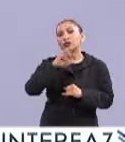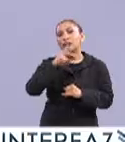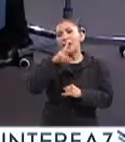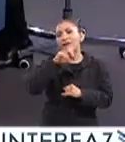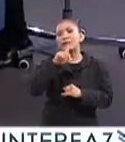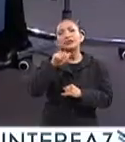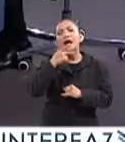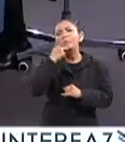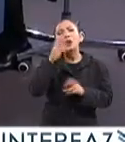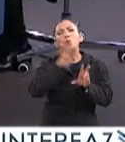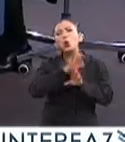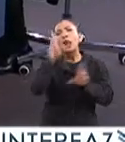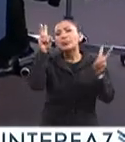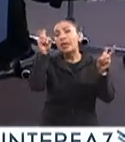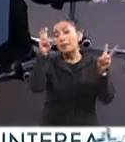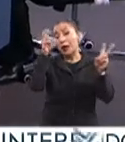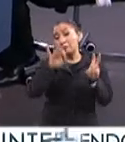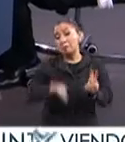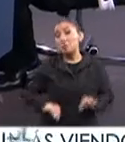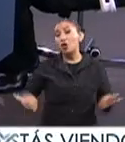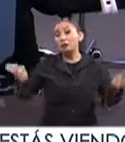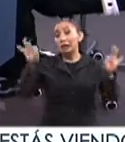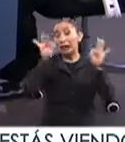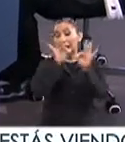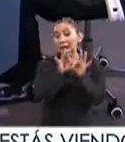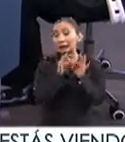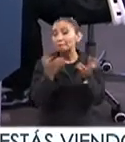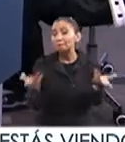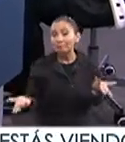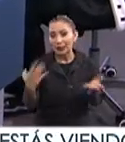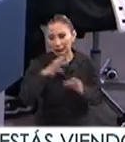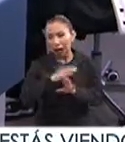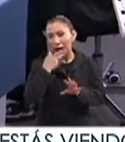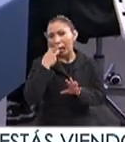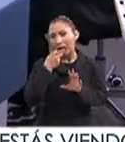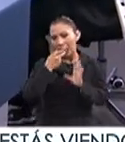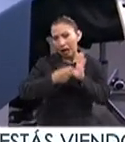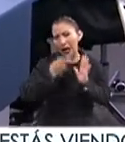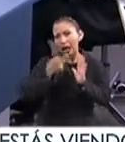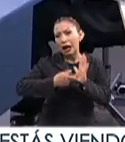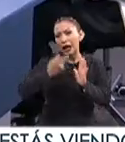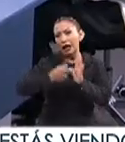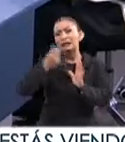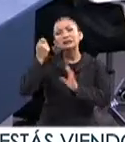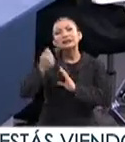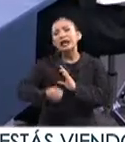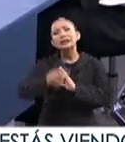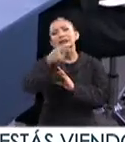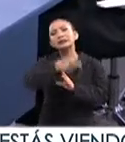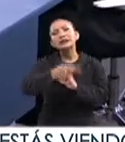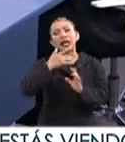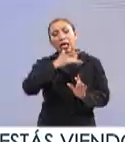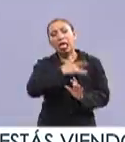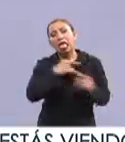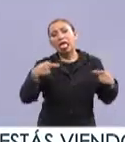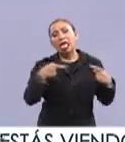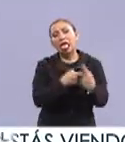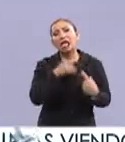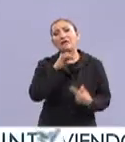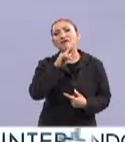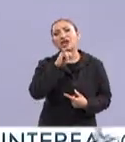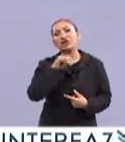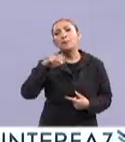y vamos a platicar de un tema muy importante. Pues ya hemos hablado aquí en Interfaz lo que es un infarto al